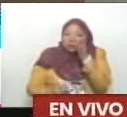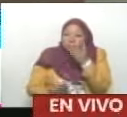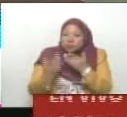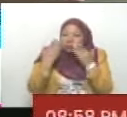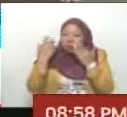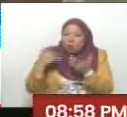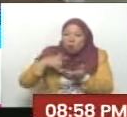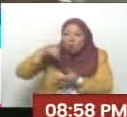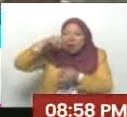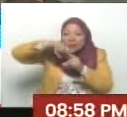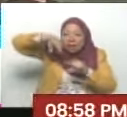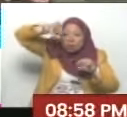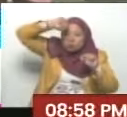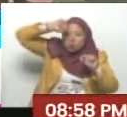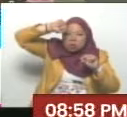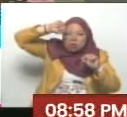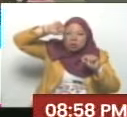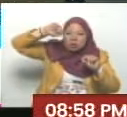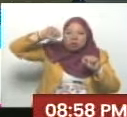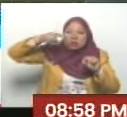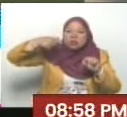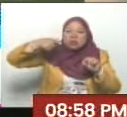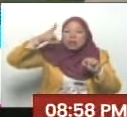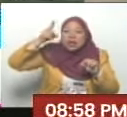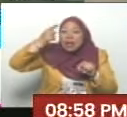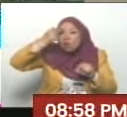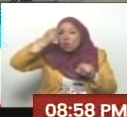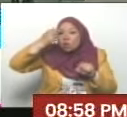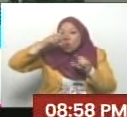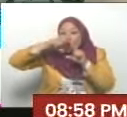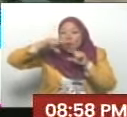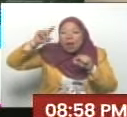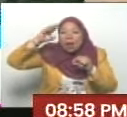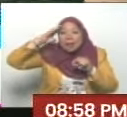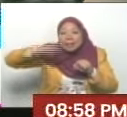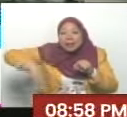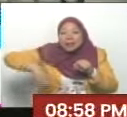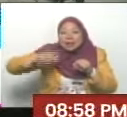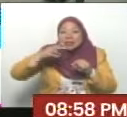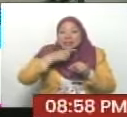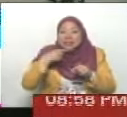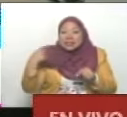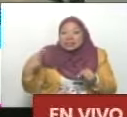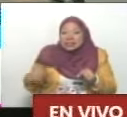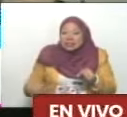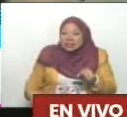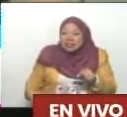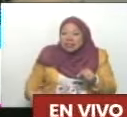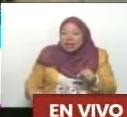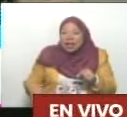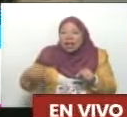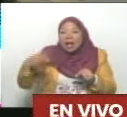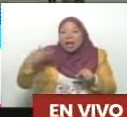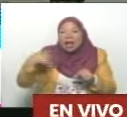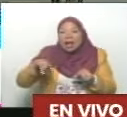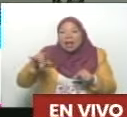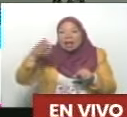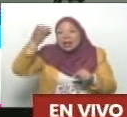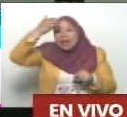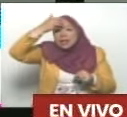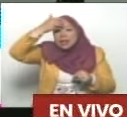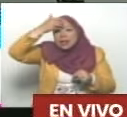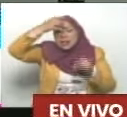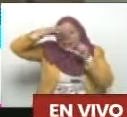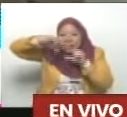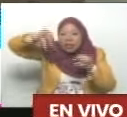Chang'e 6. Chang'e significa la diosa de la luna en la historia milenaria, y lo que refleja allí es una capacidad científica en donde llega